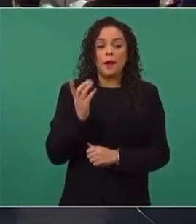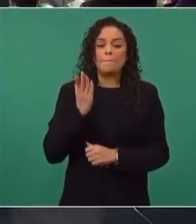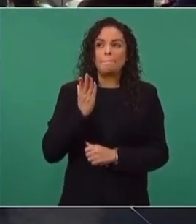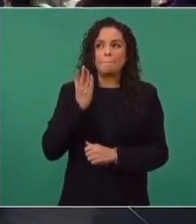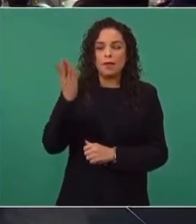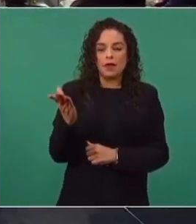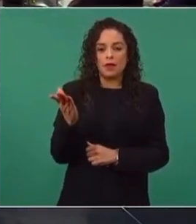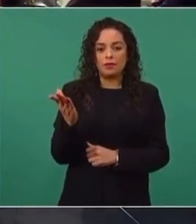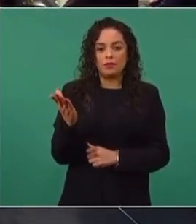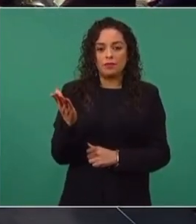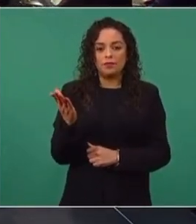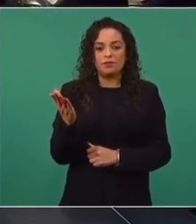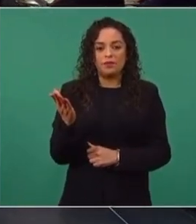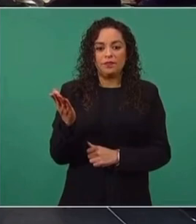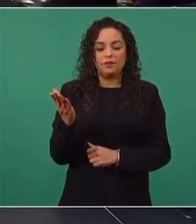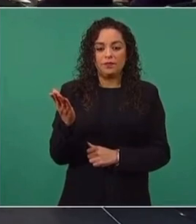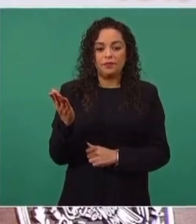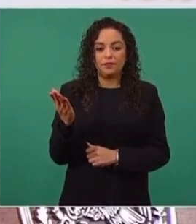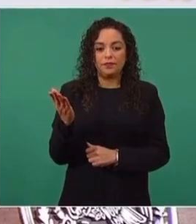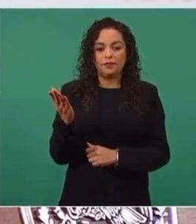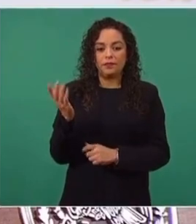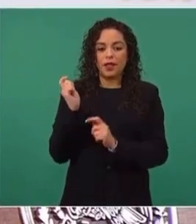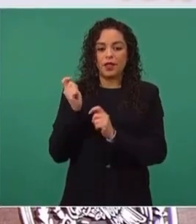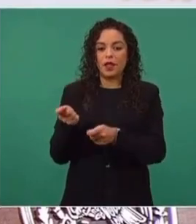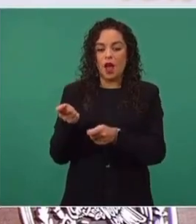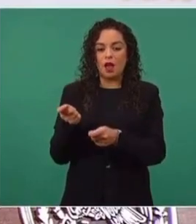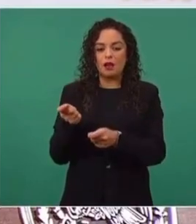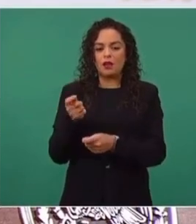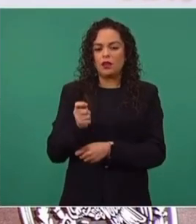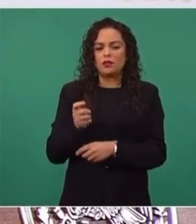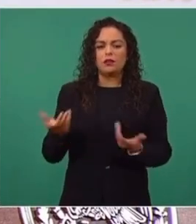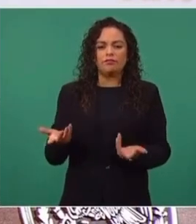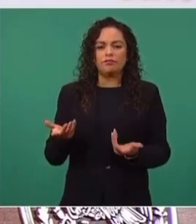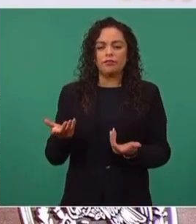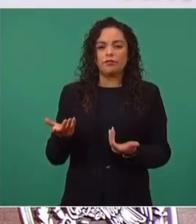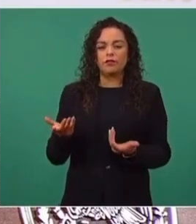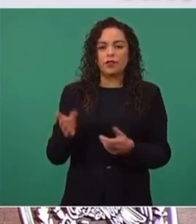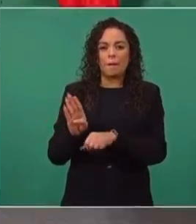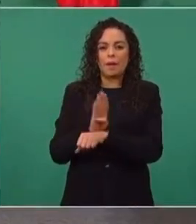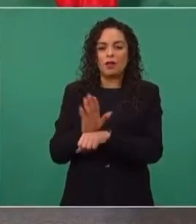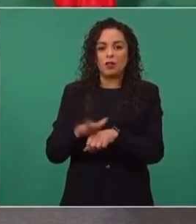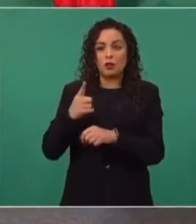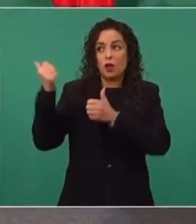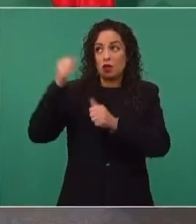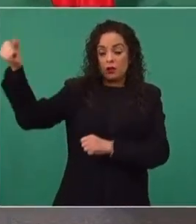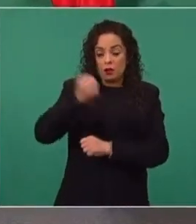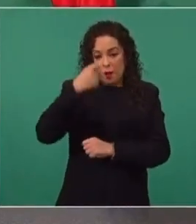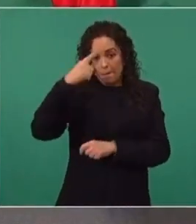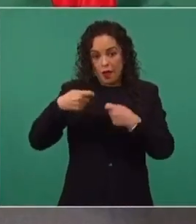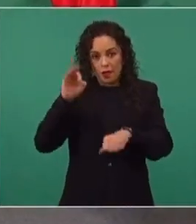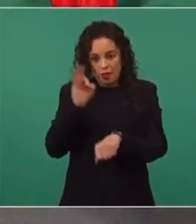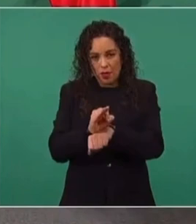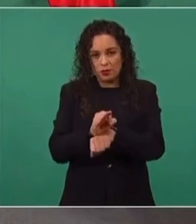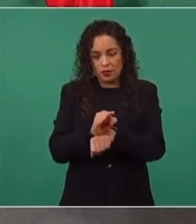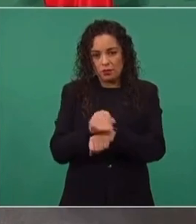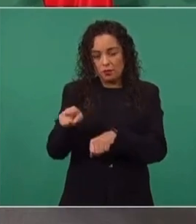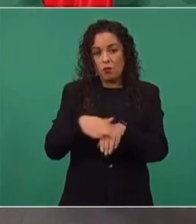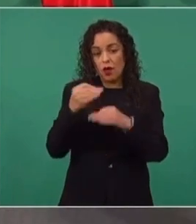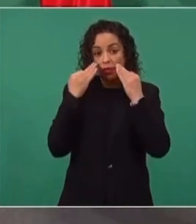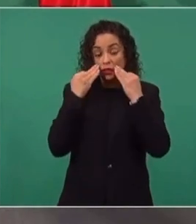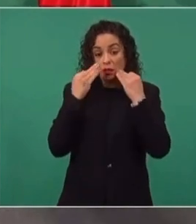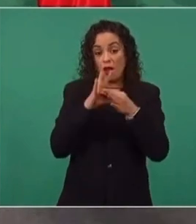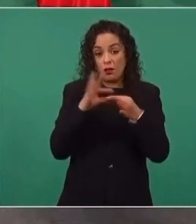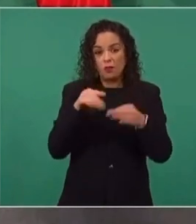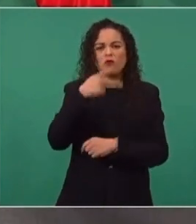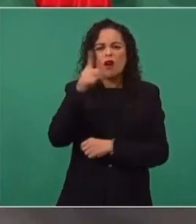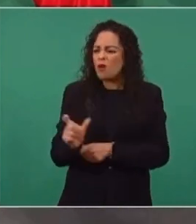solicita este recurso de actuar como testigo protegido, tiene otro nombre que tú acabas de mencionar. Criterio de